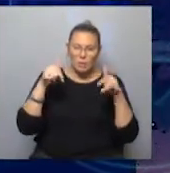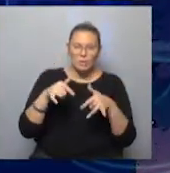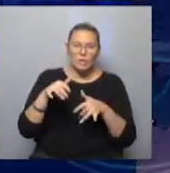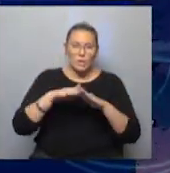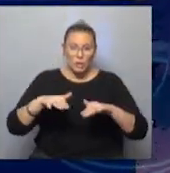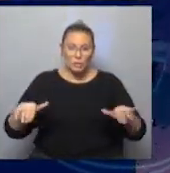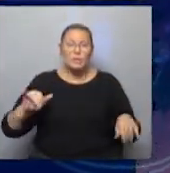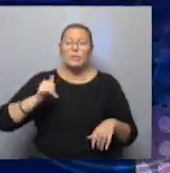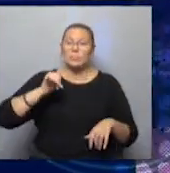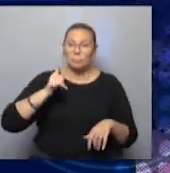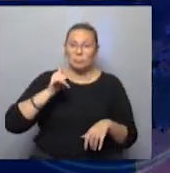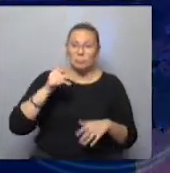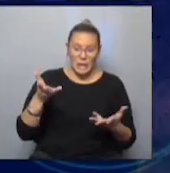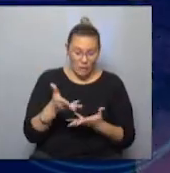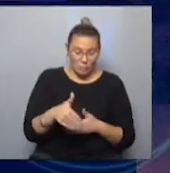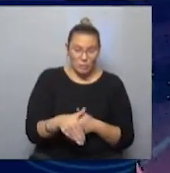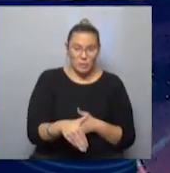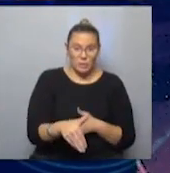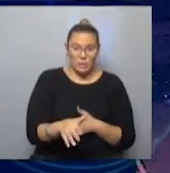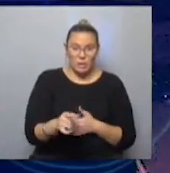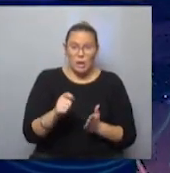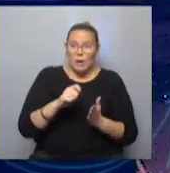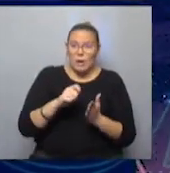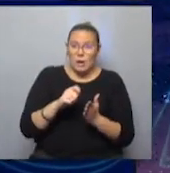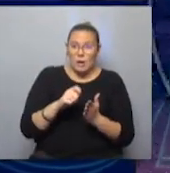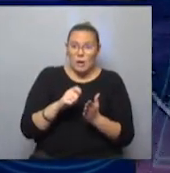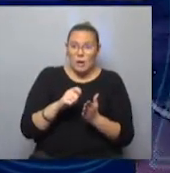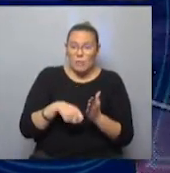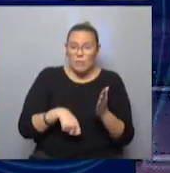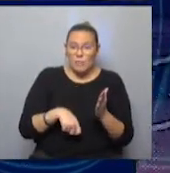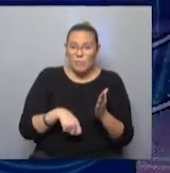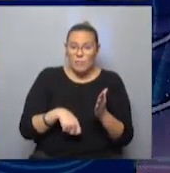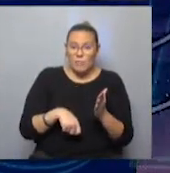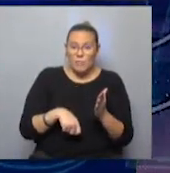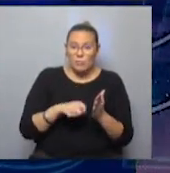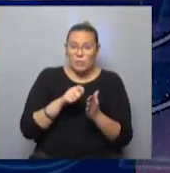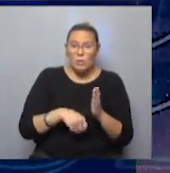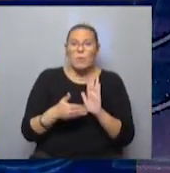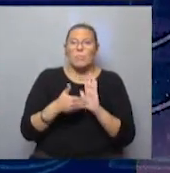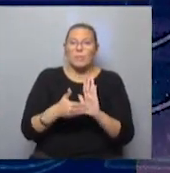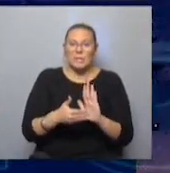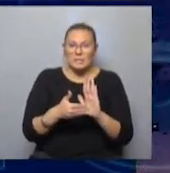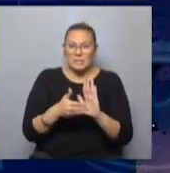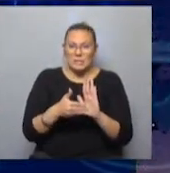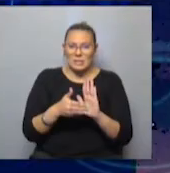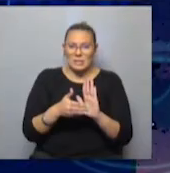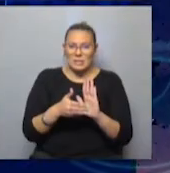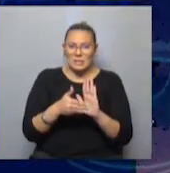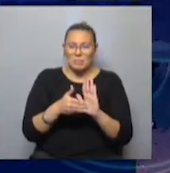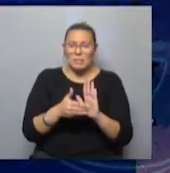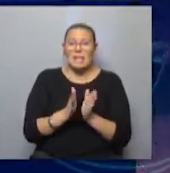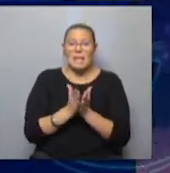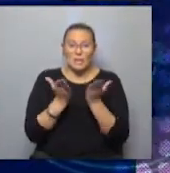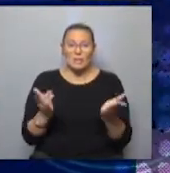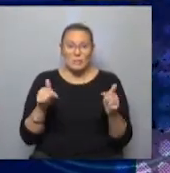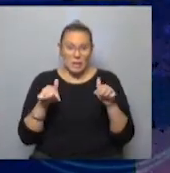¿Verdad? Sí, vamos a estar ahora ya firmando, ahí haciendo como presentando de alguna manera ese libro